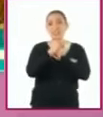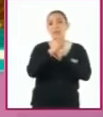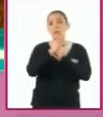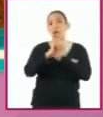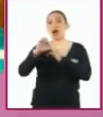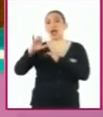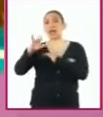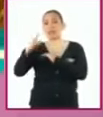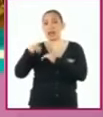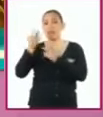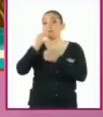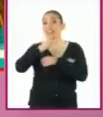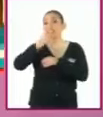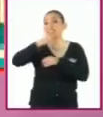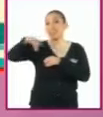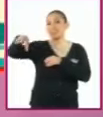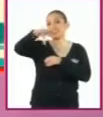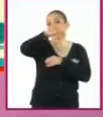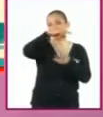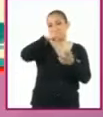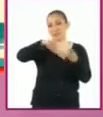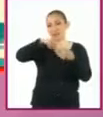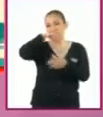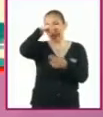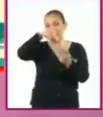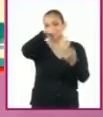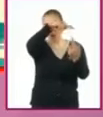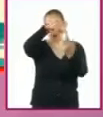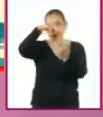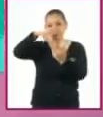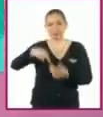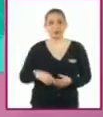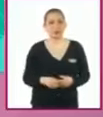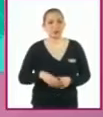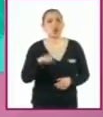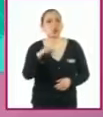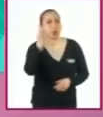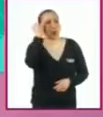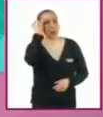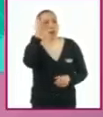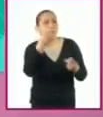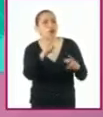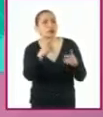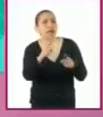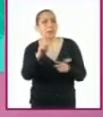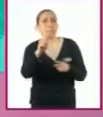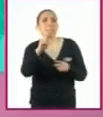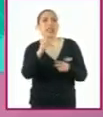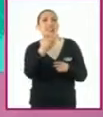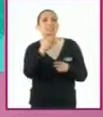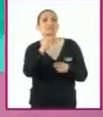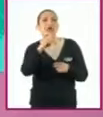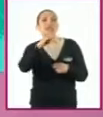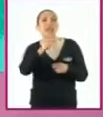en fiestas patronales de distintas regiones. ¿Cómo te imaginas la música prehispánica en México?